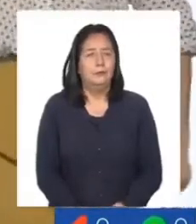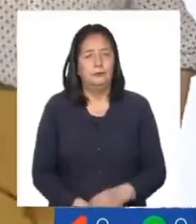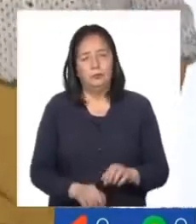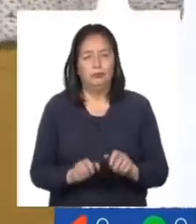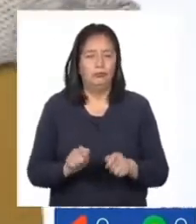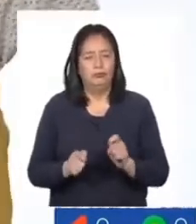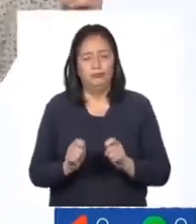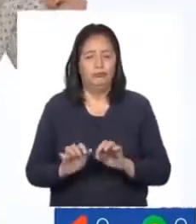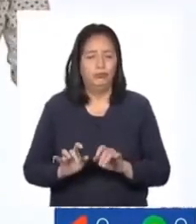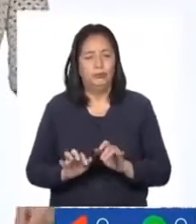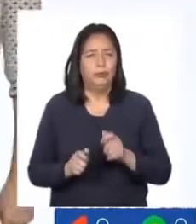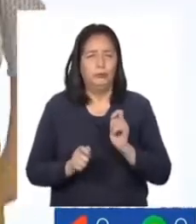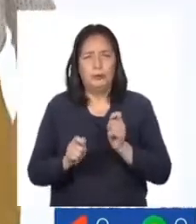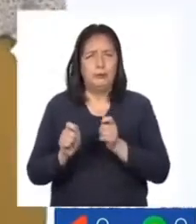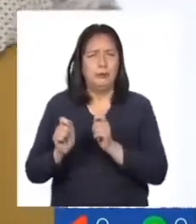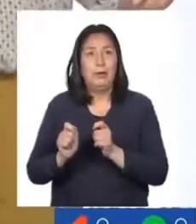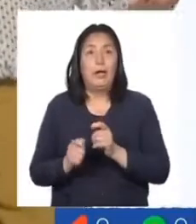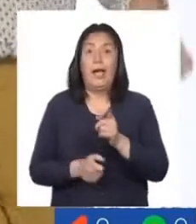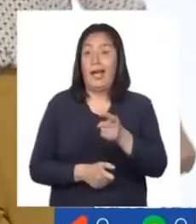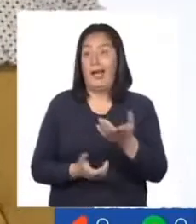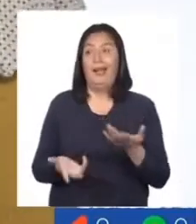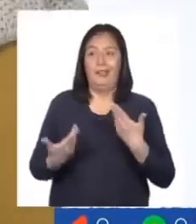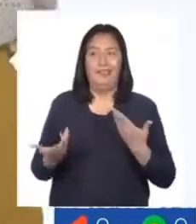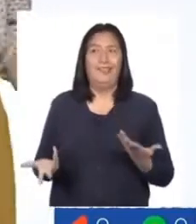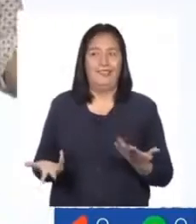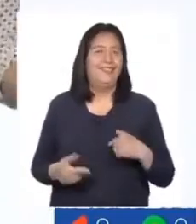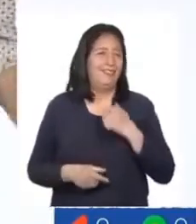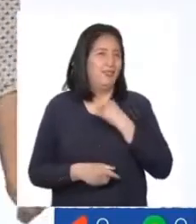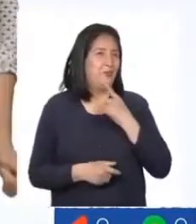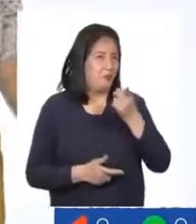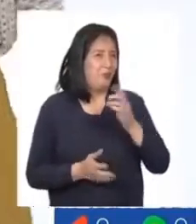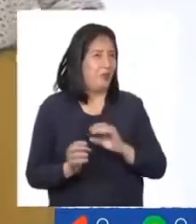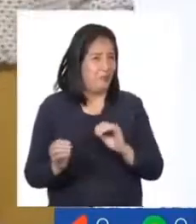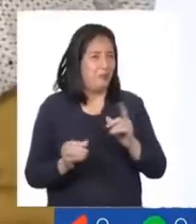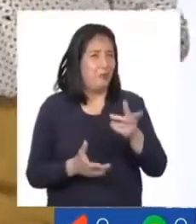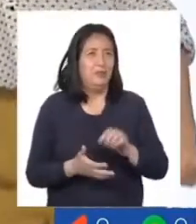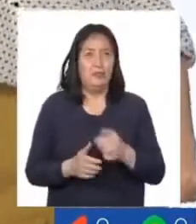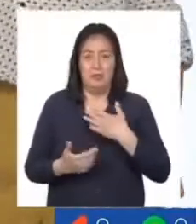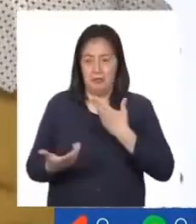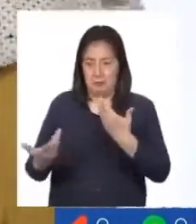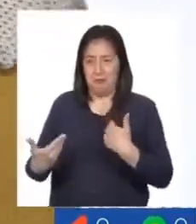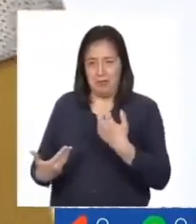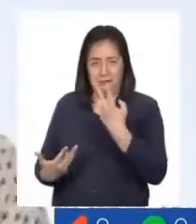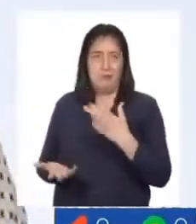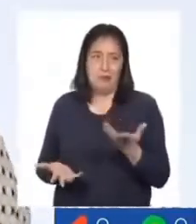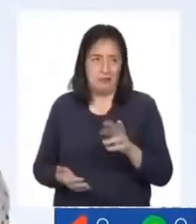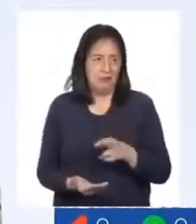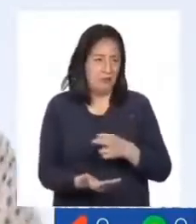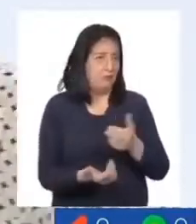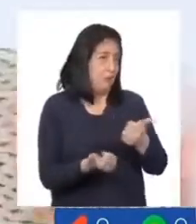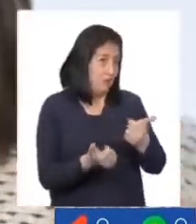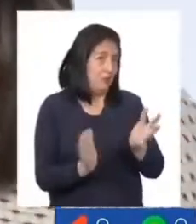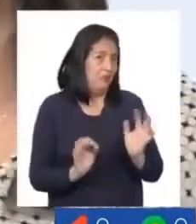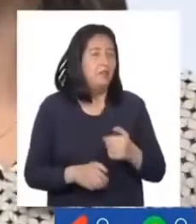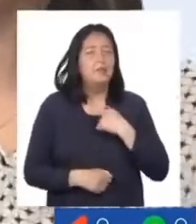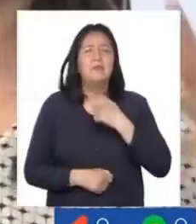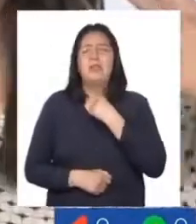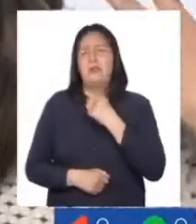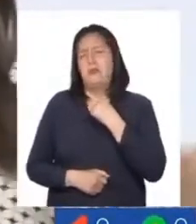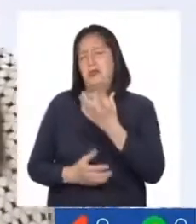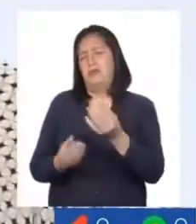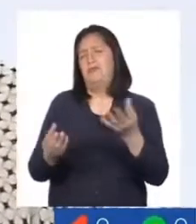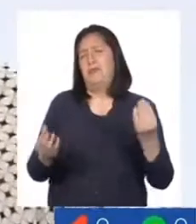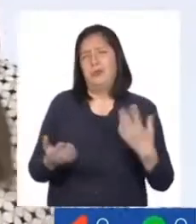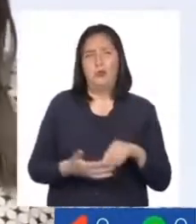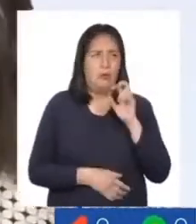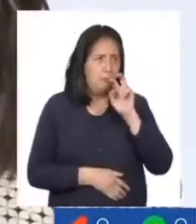¿Qué tal? ¿Les han gustado esos movimientos? Sí. ¿Y los míos? Tienen ritmo, ¿eh? A mí me encantaron.